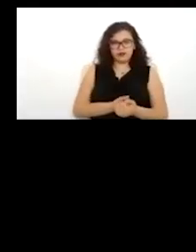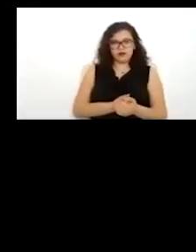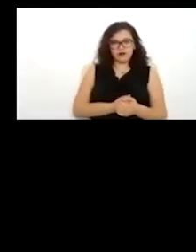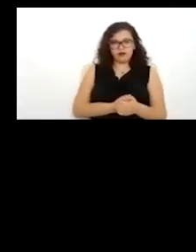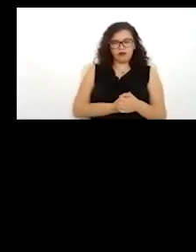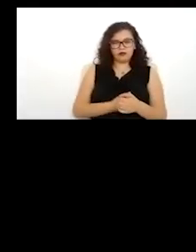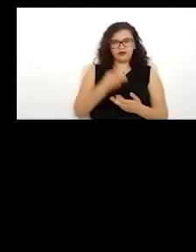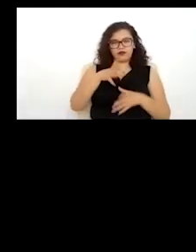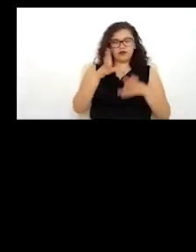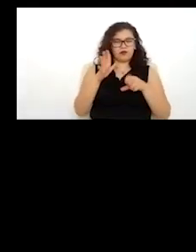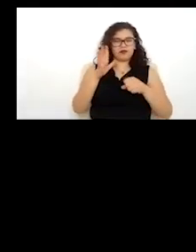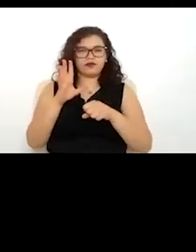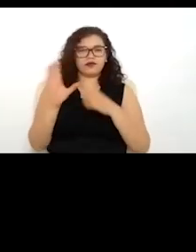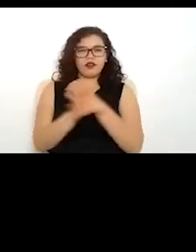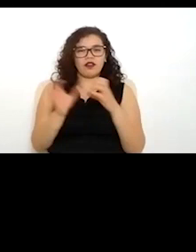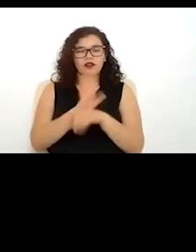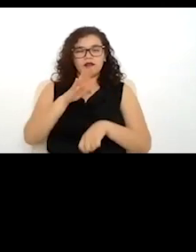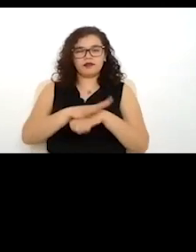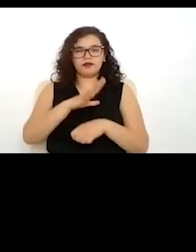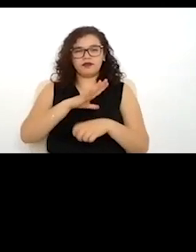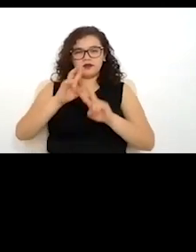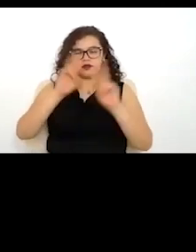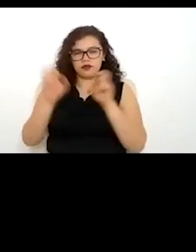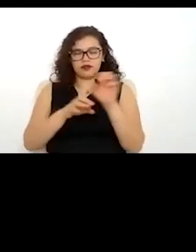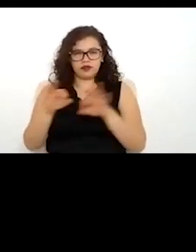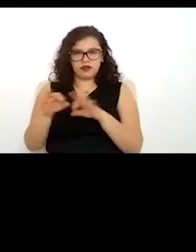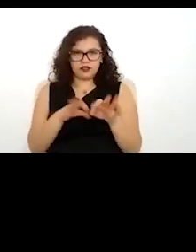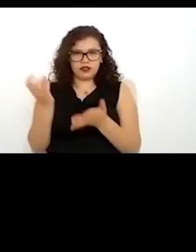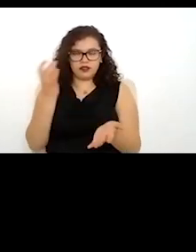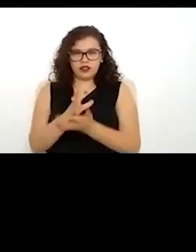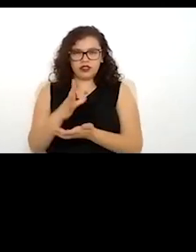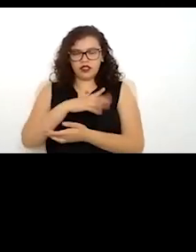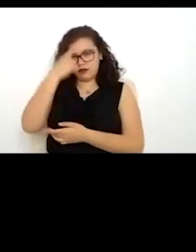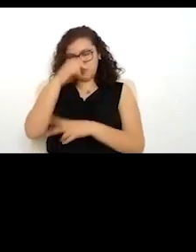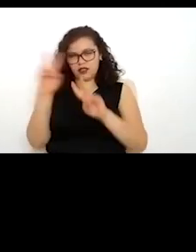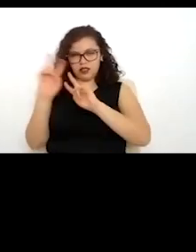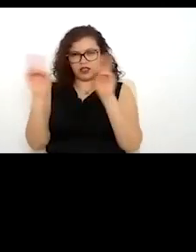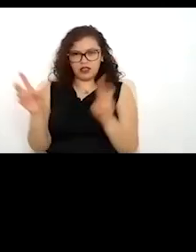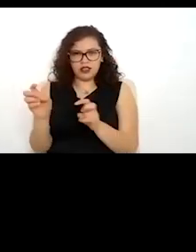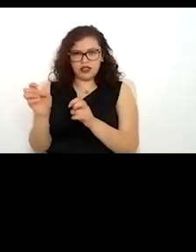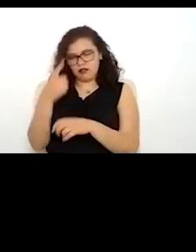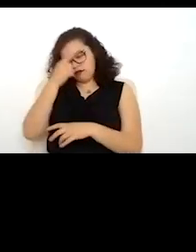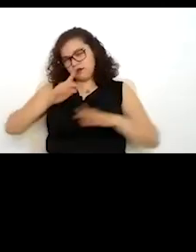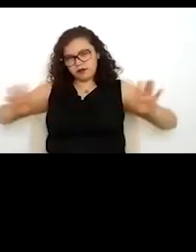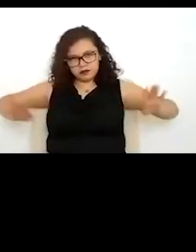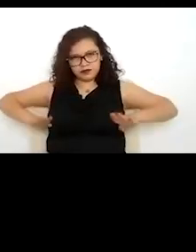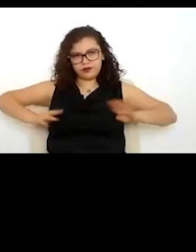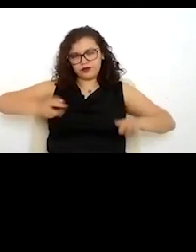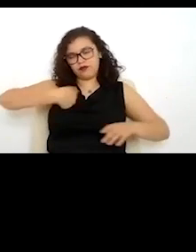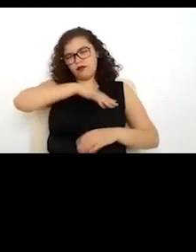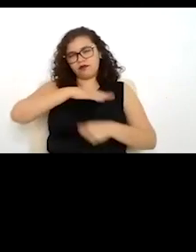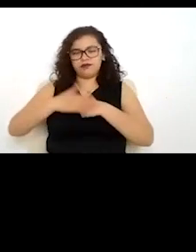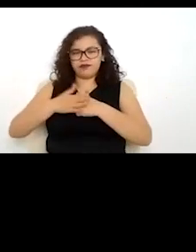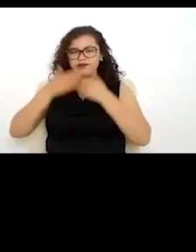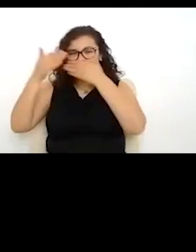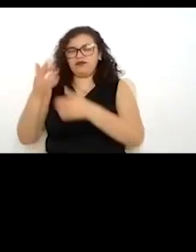de las regulaciones en materia del trabajo no solamente tiene que ver con las condiciones, como lo vamos a ver más adelante,